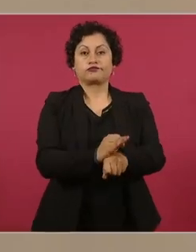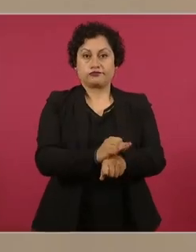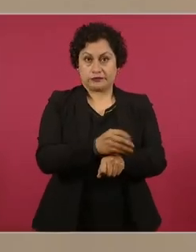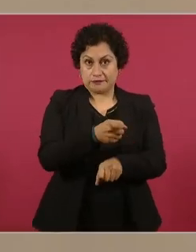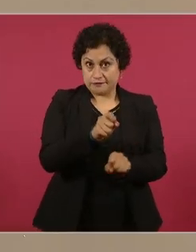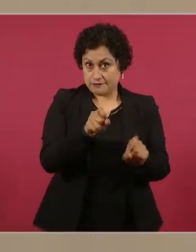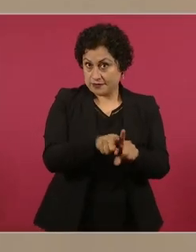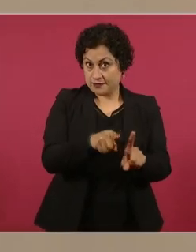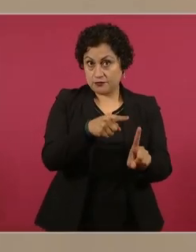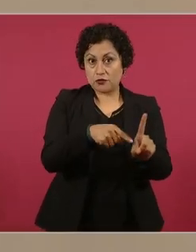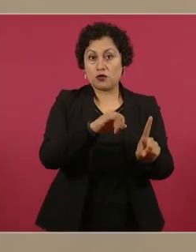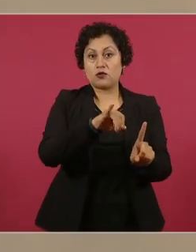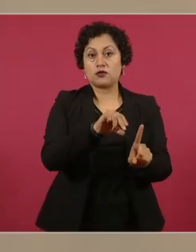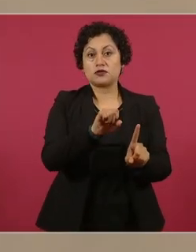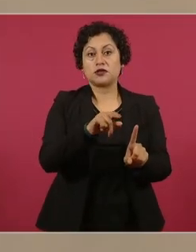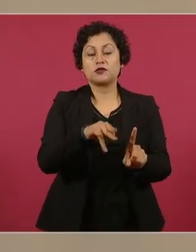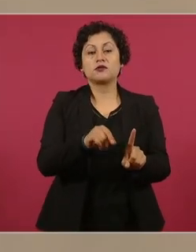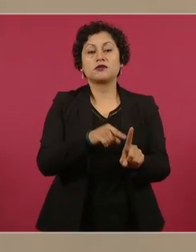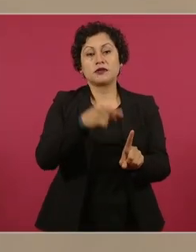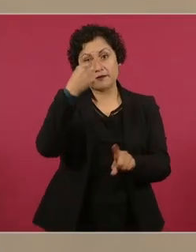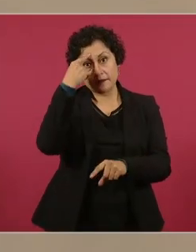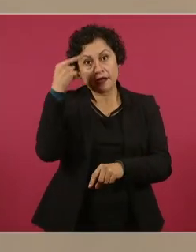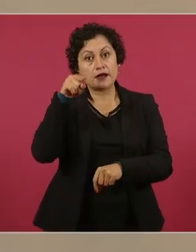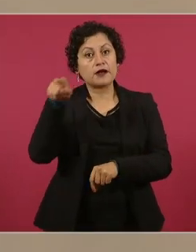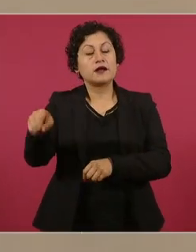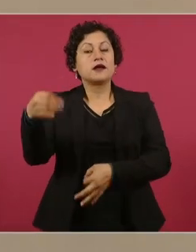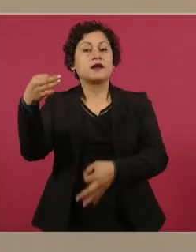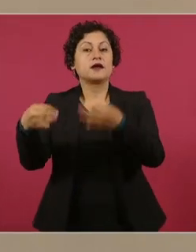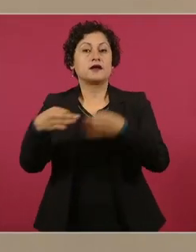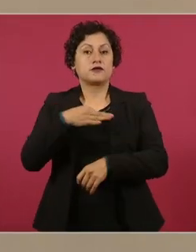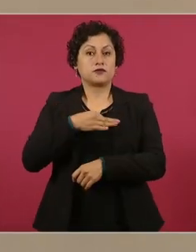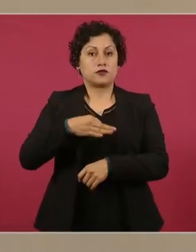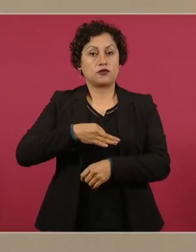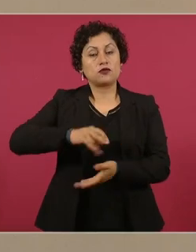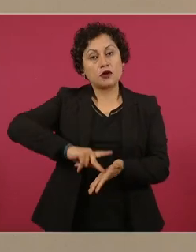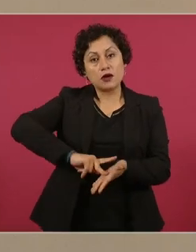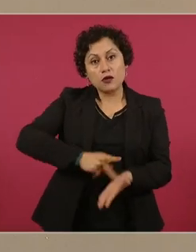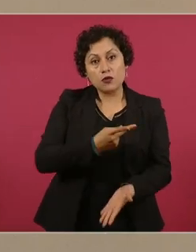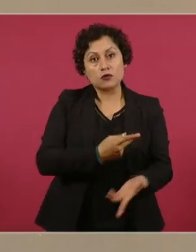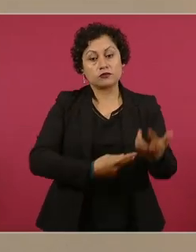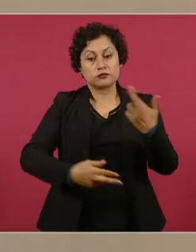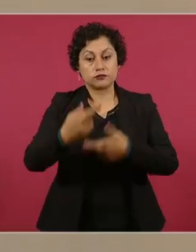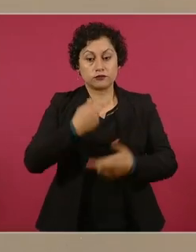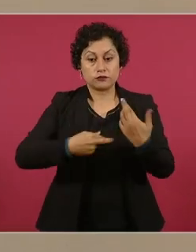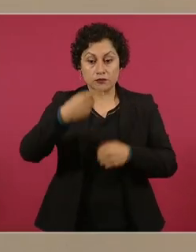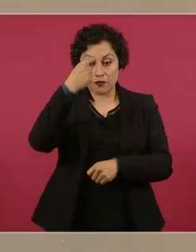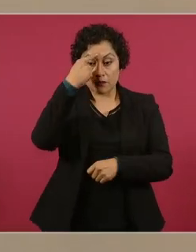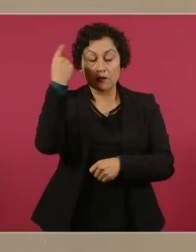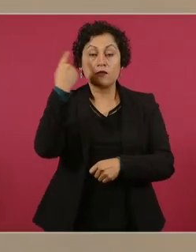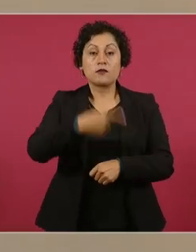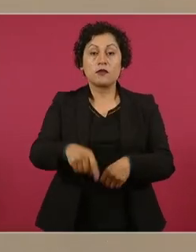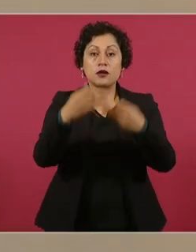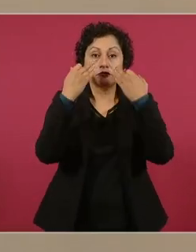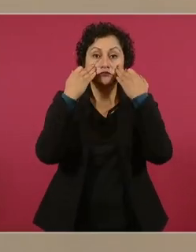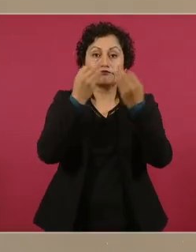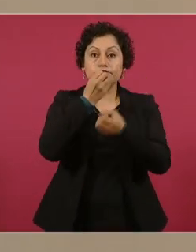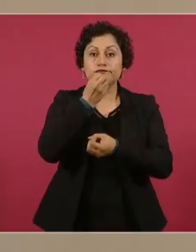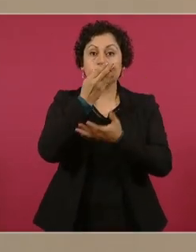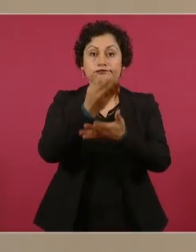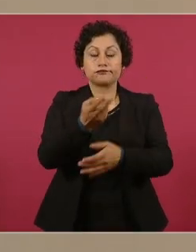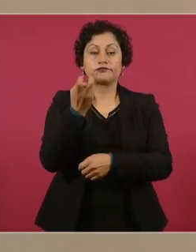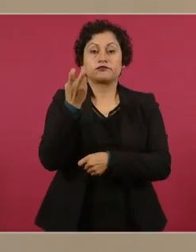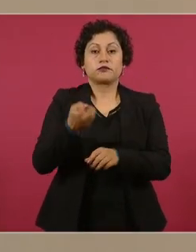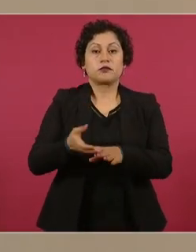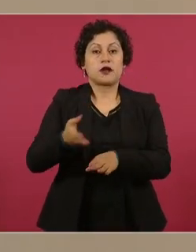de control de Toluca cite a las partes a una nueva audiencia en la que con libertad de jurisdicción y previo